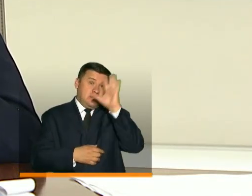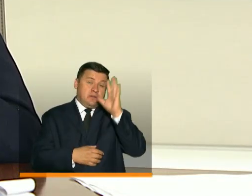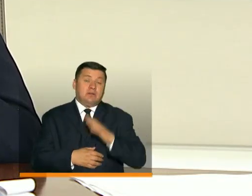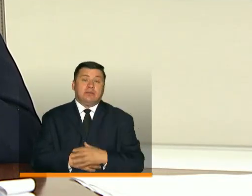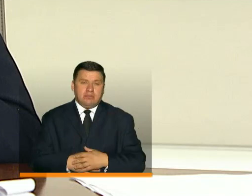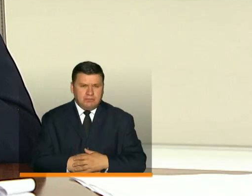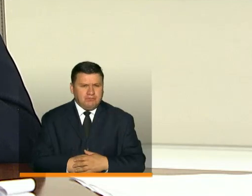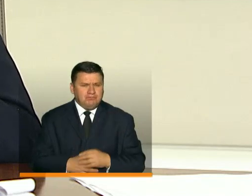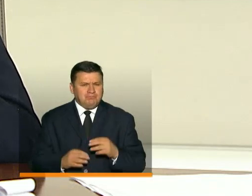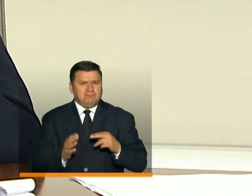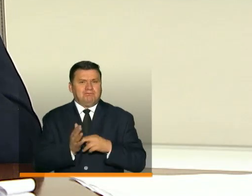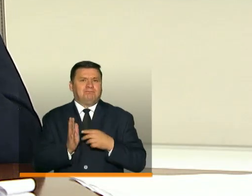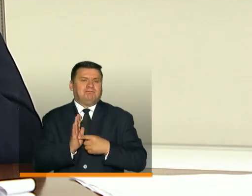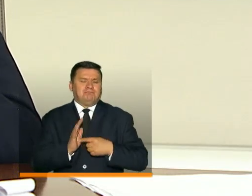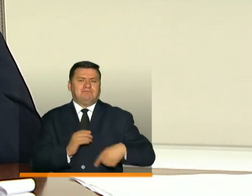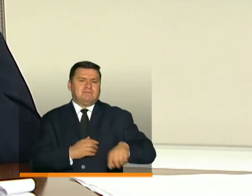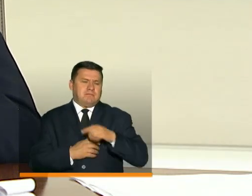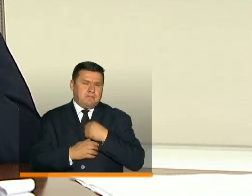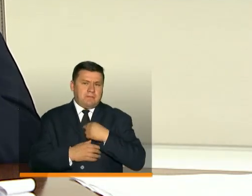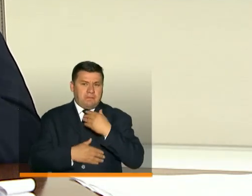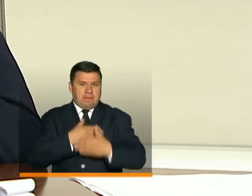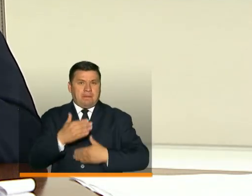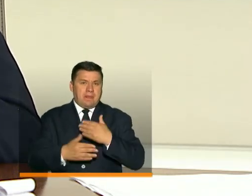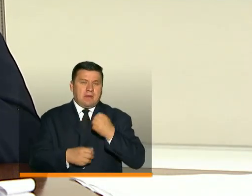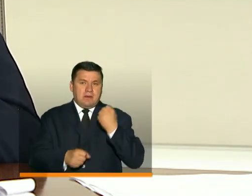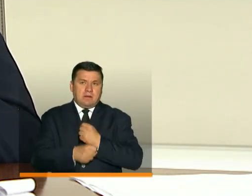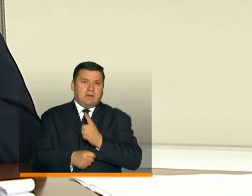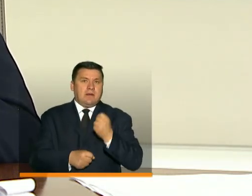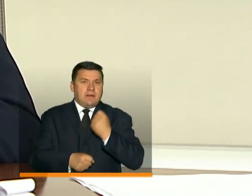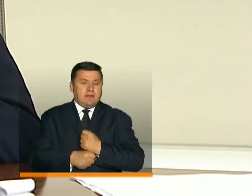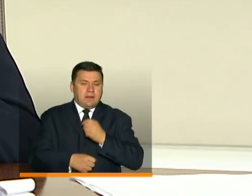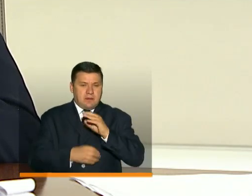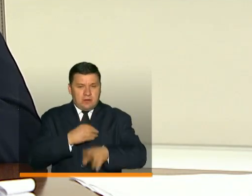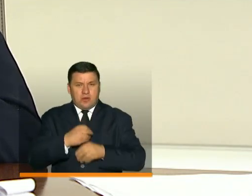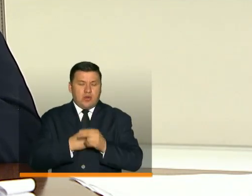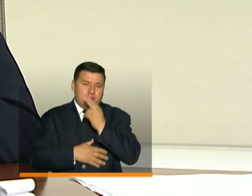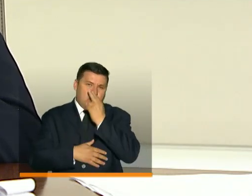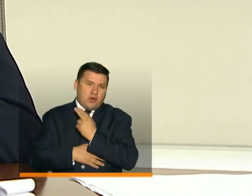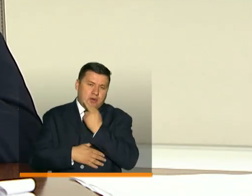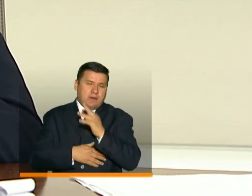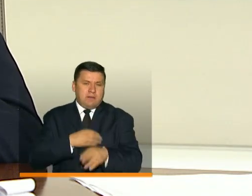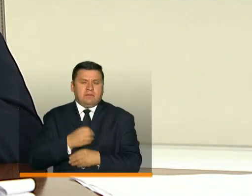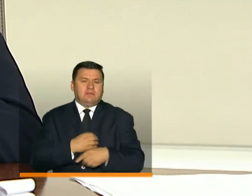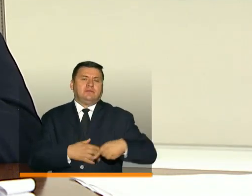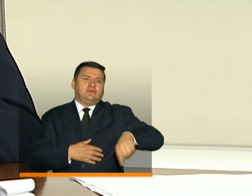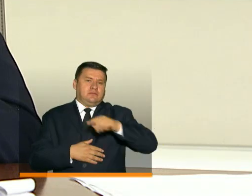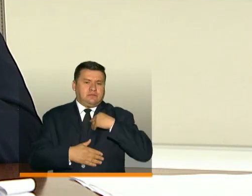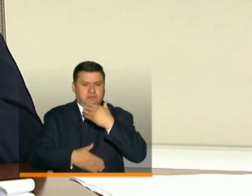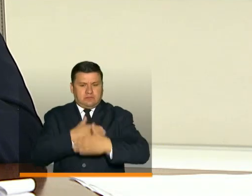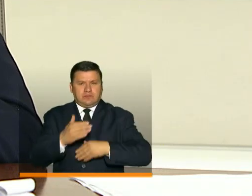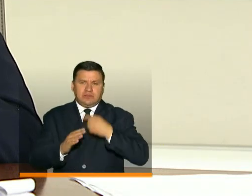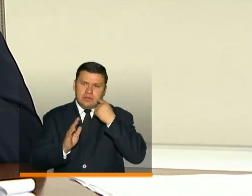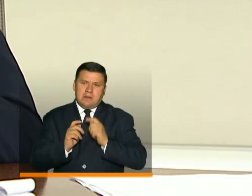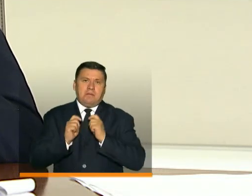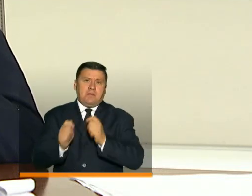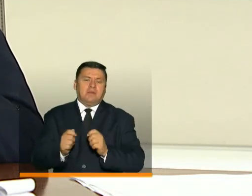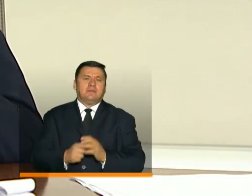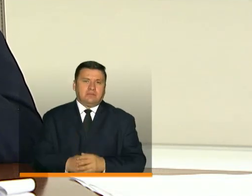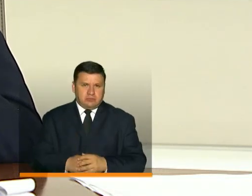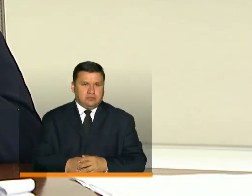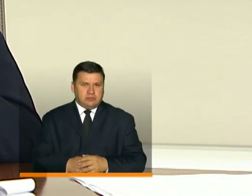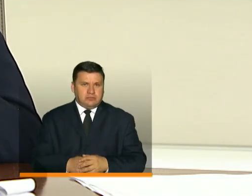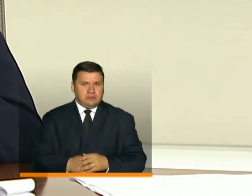indudablemente muy significativa en la medida que los empleadores deben complementar, y además que nosotros hemos venido constituyendo